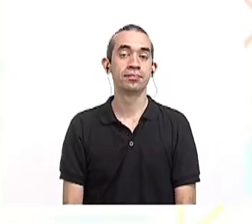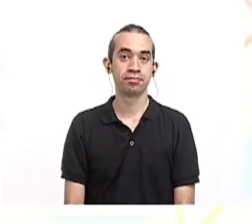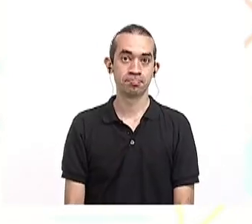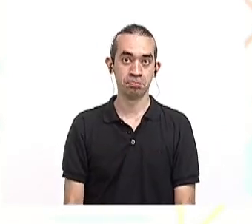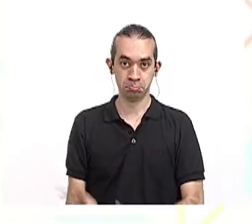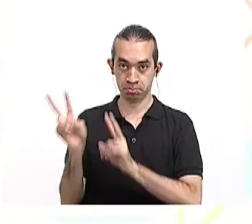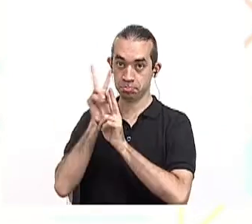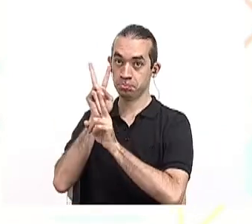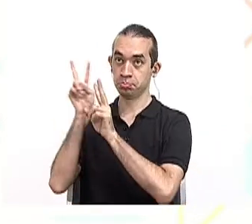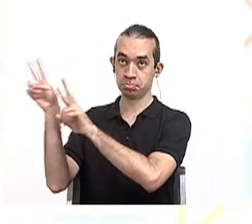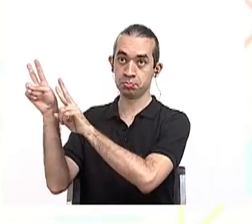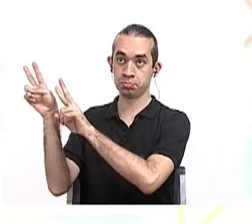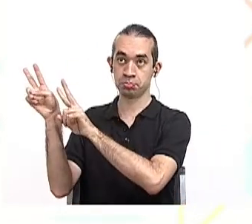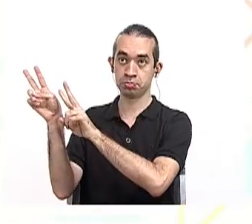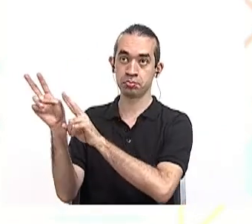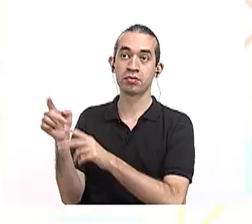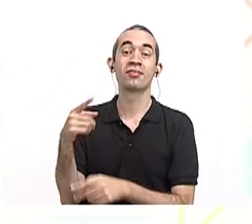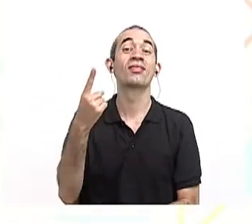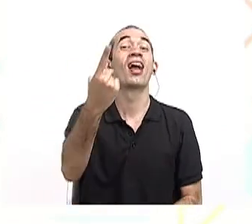Entonces,